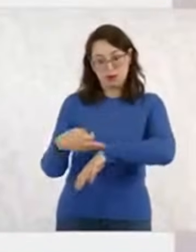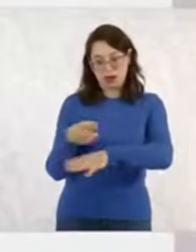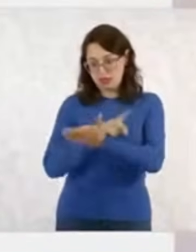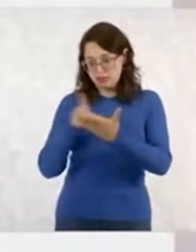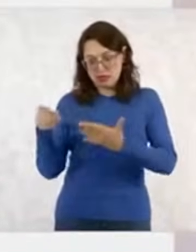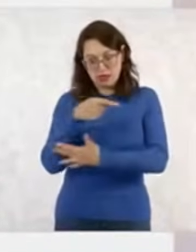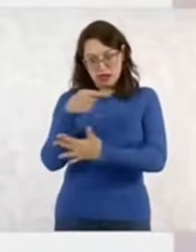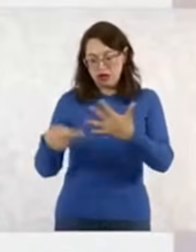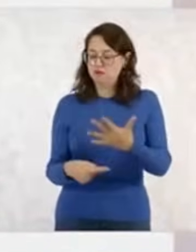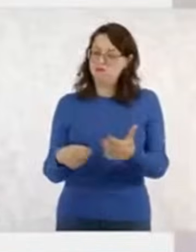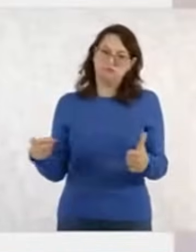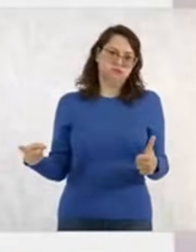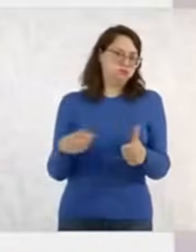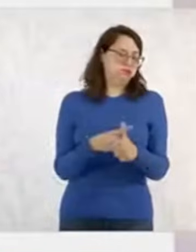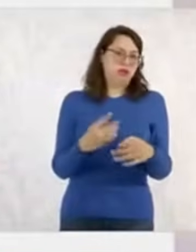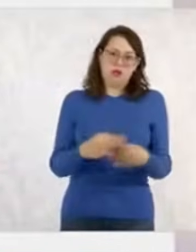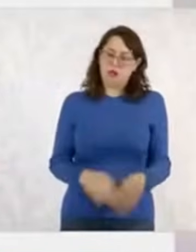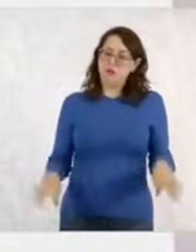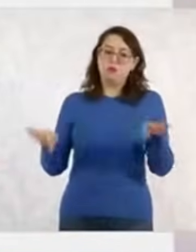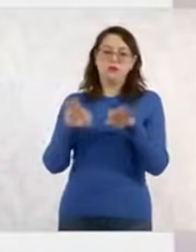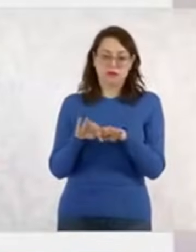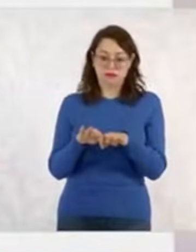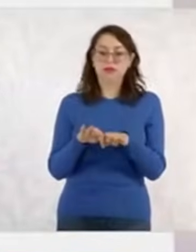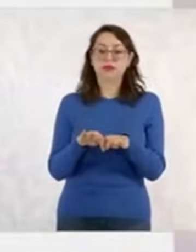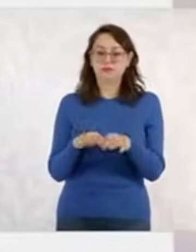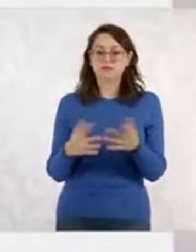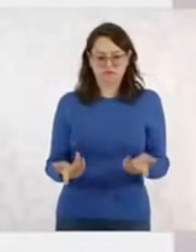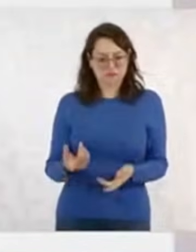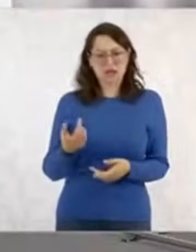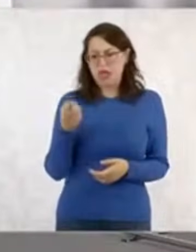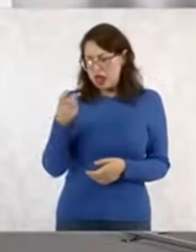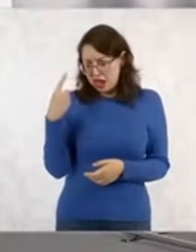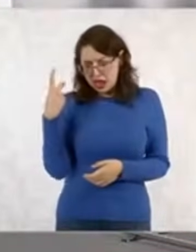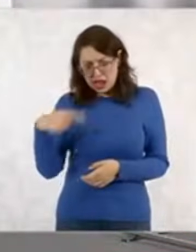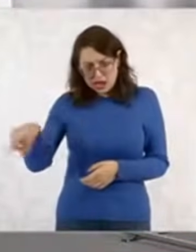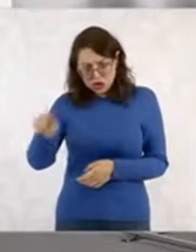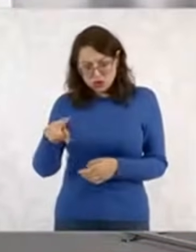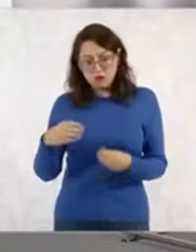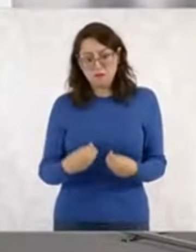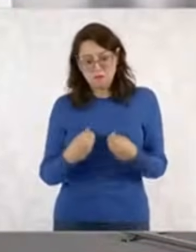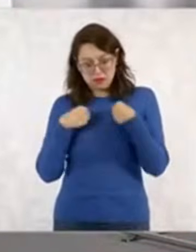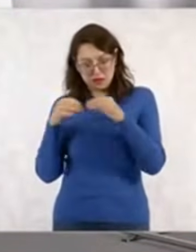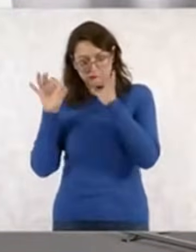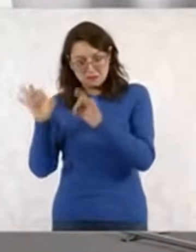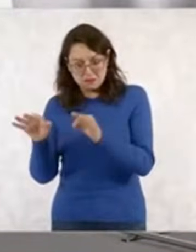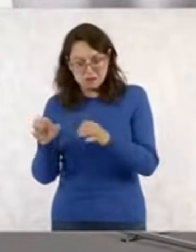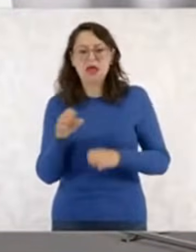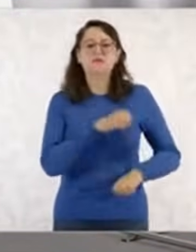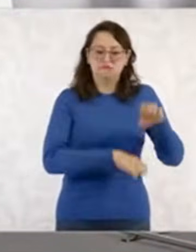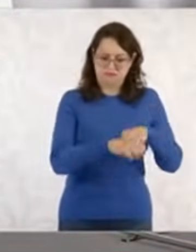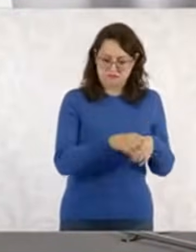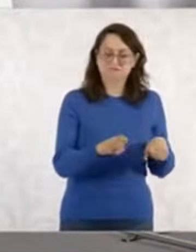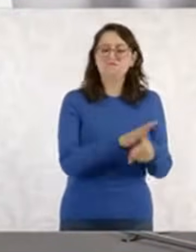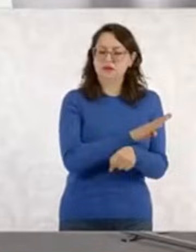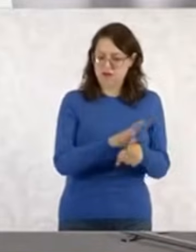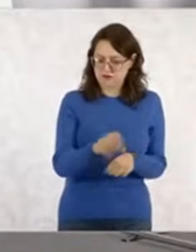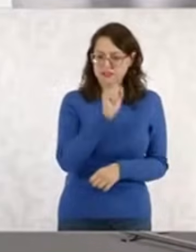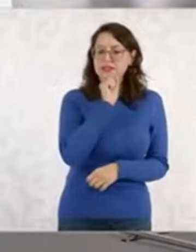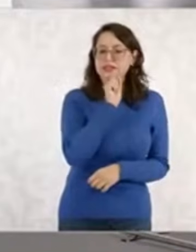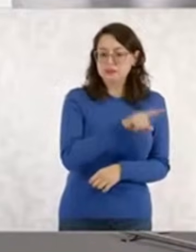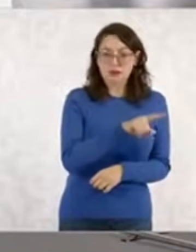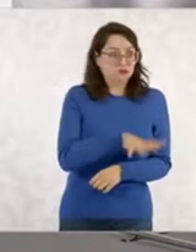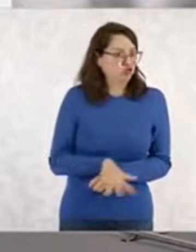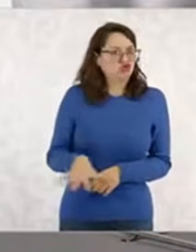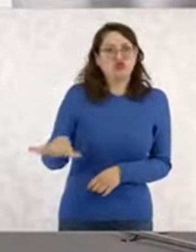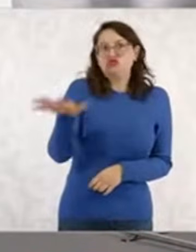prioridad, ya que esto traerá beneficios para las empresas y para la sociedad en general. El sector empresarial aquí